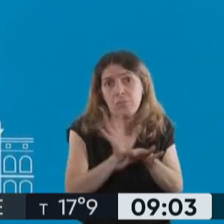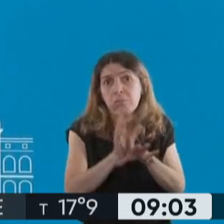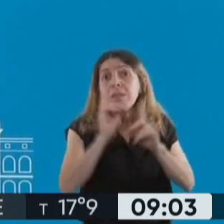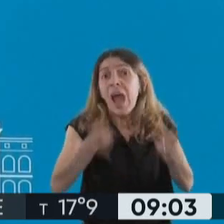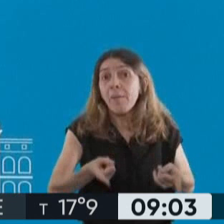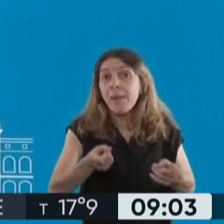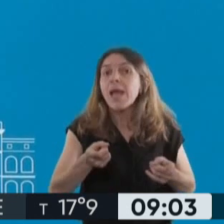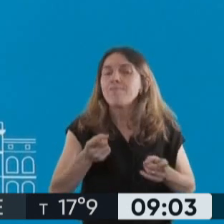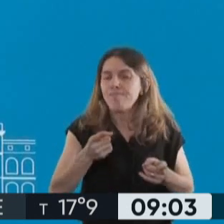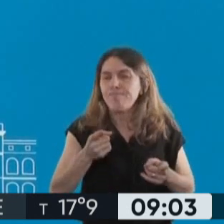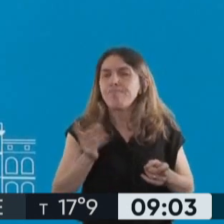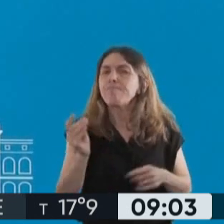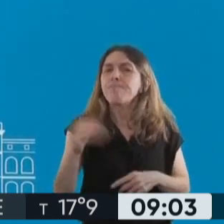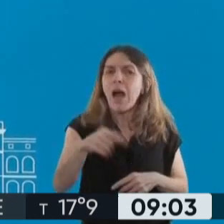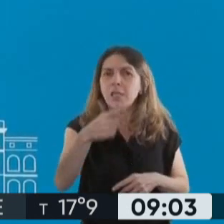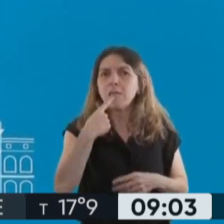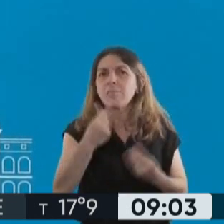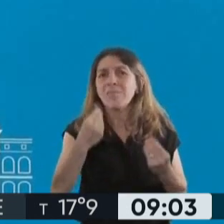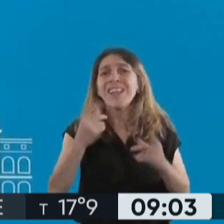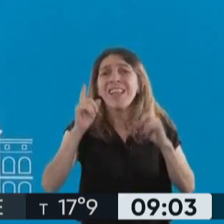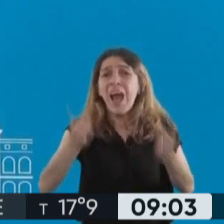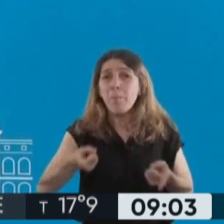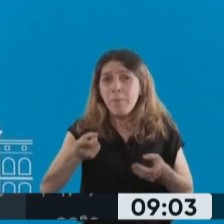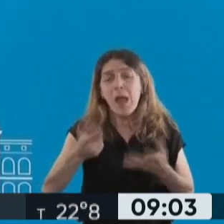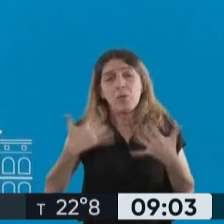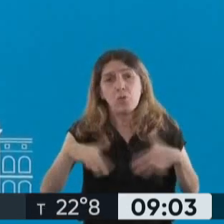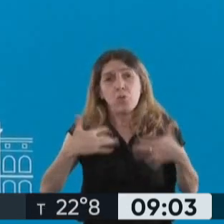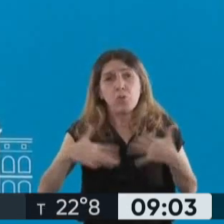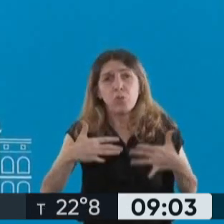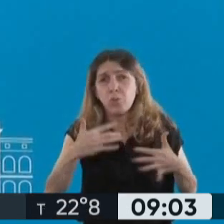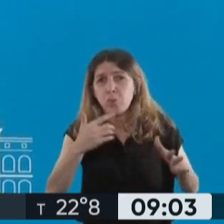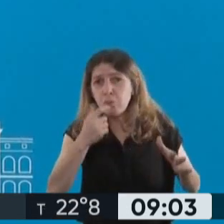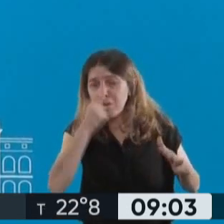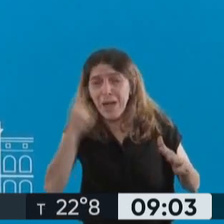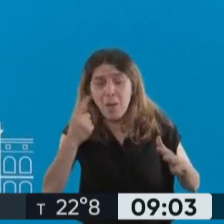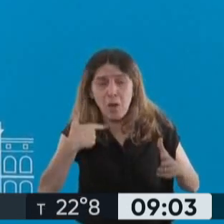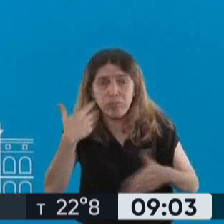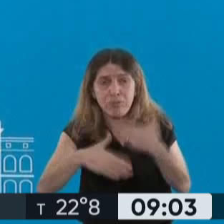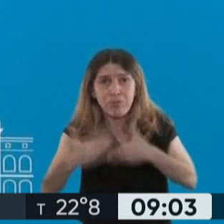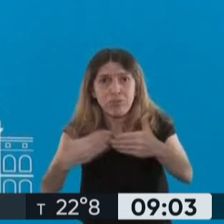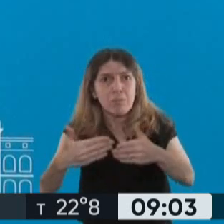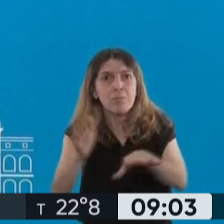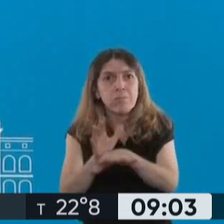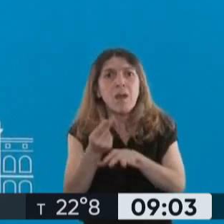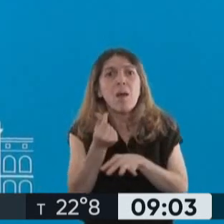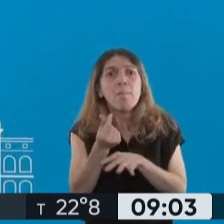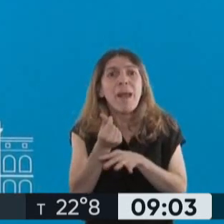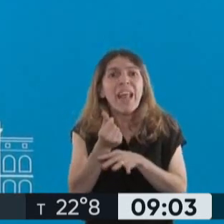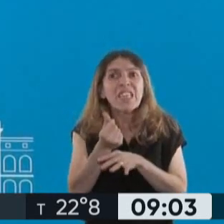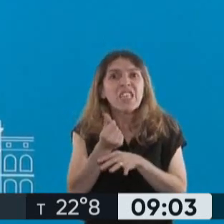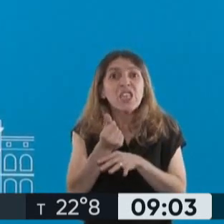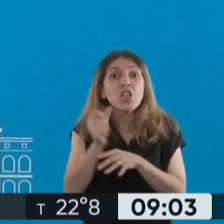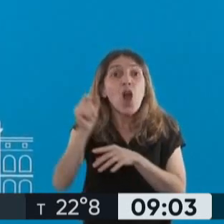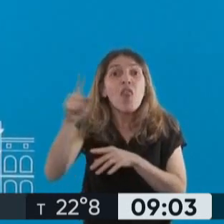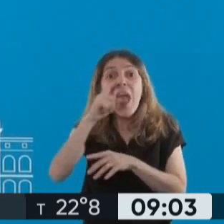además sumémosle a esto que también lo que está subiendo de una manera inaudita, si se quiere, es el precio internacional